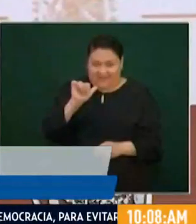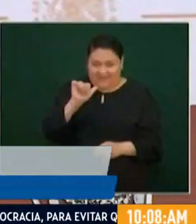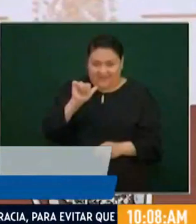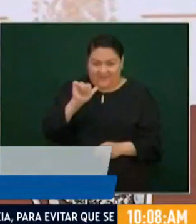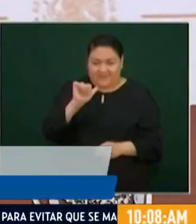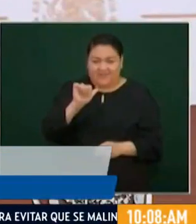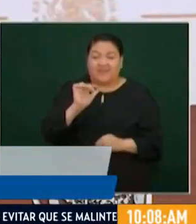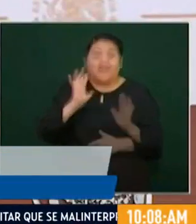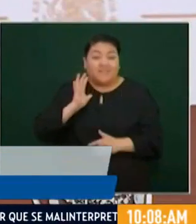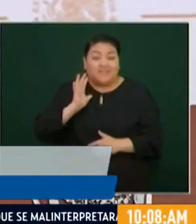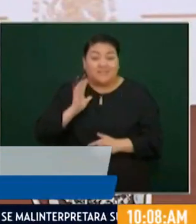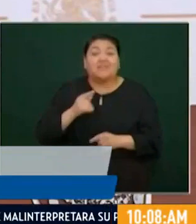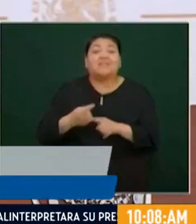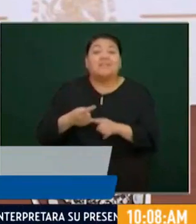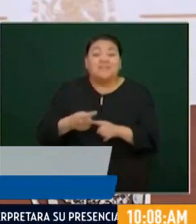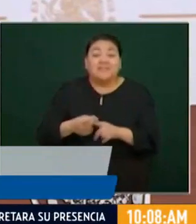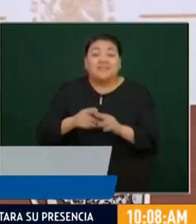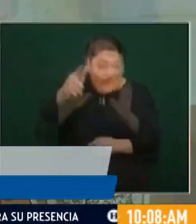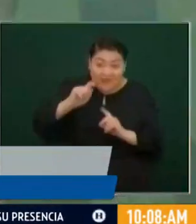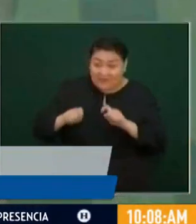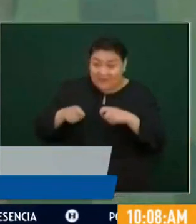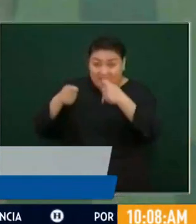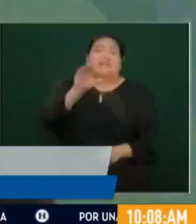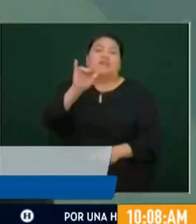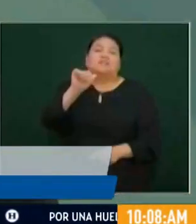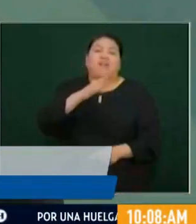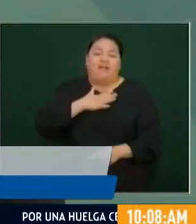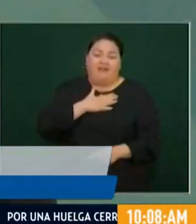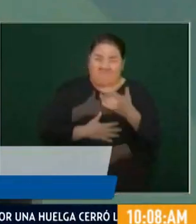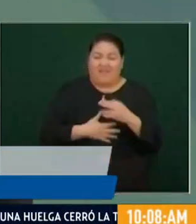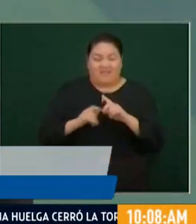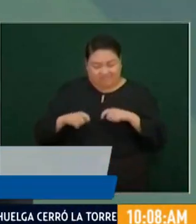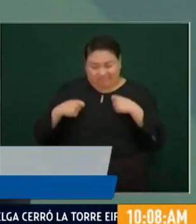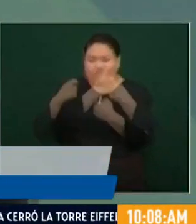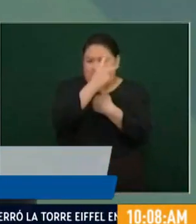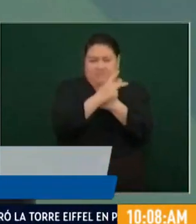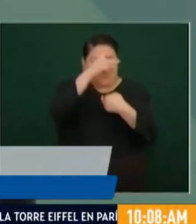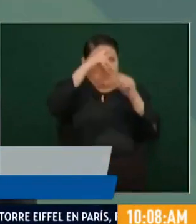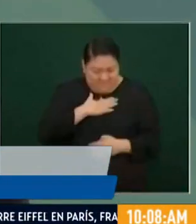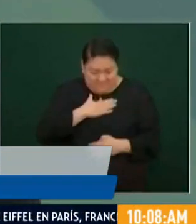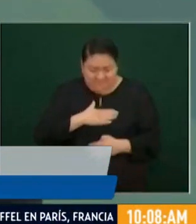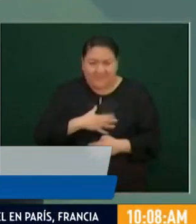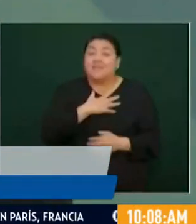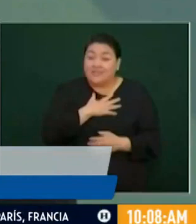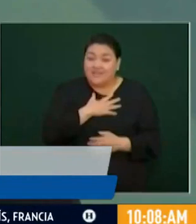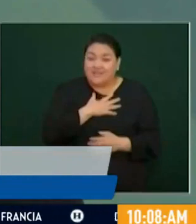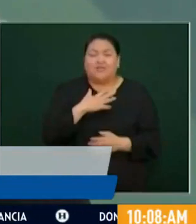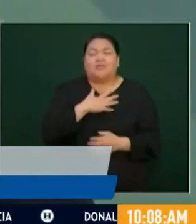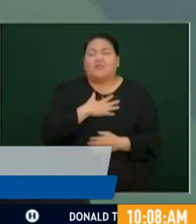sea que el futuro, el porvenir viene acompañado de la justicia y esto aplica en lo nacional y en Puebla. Yo